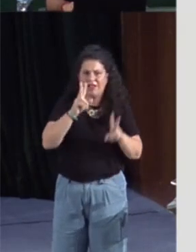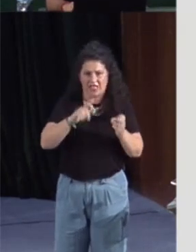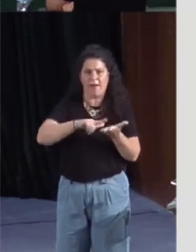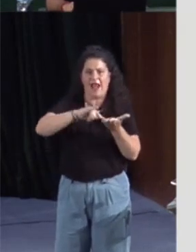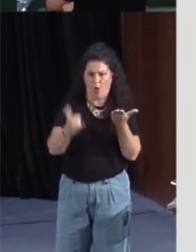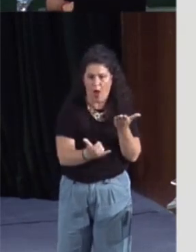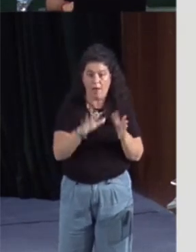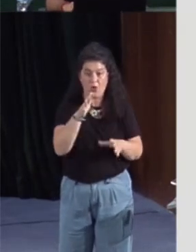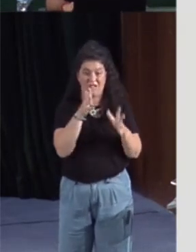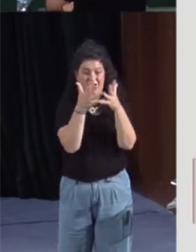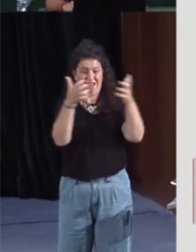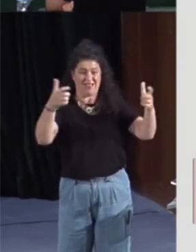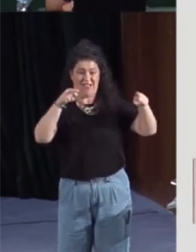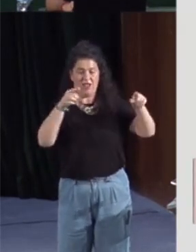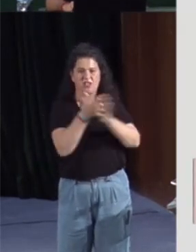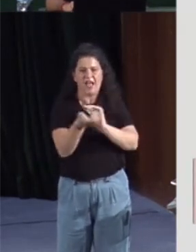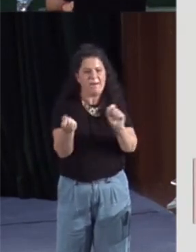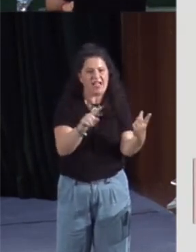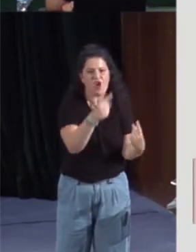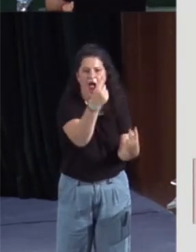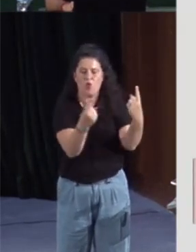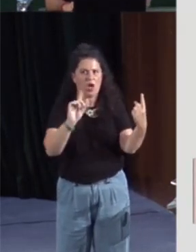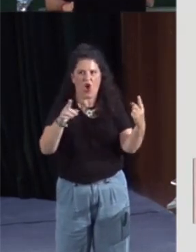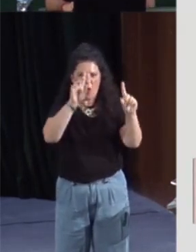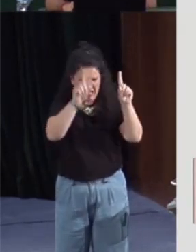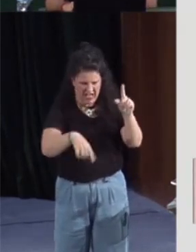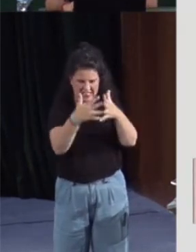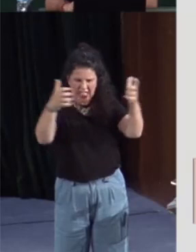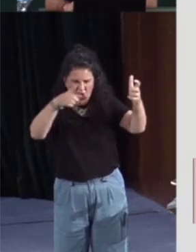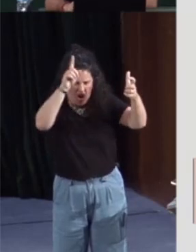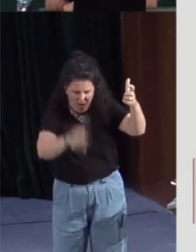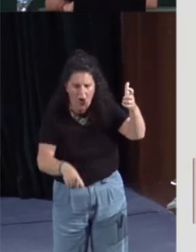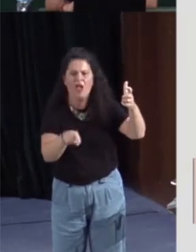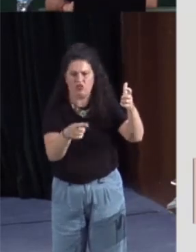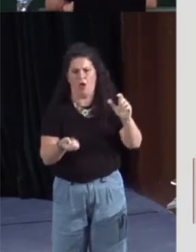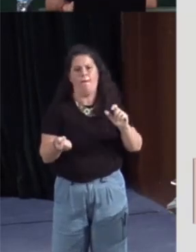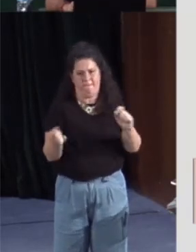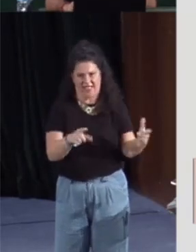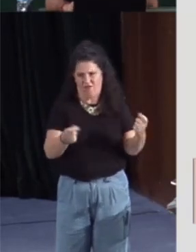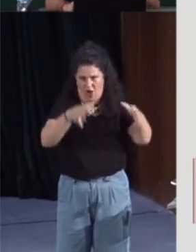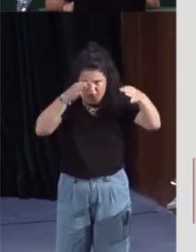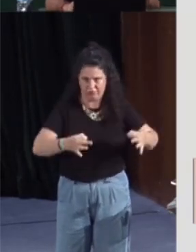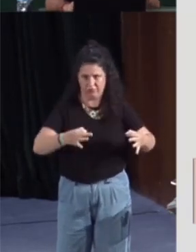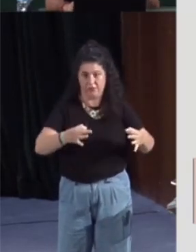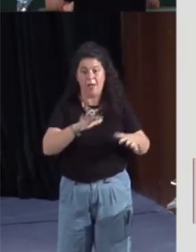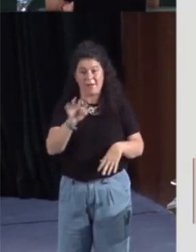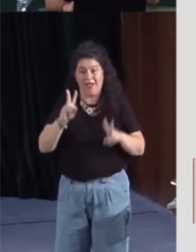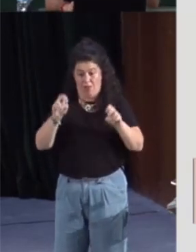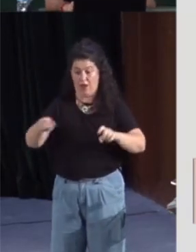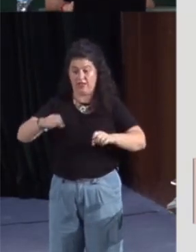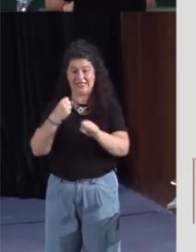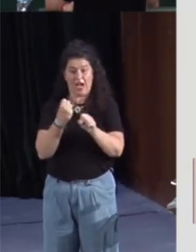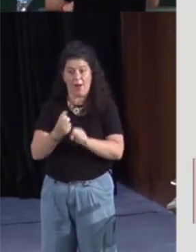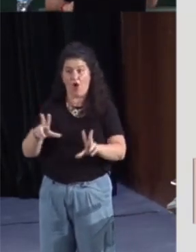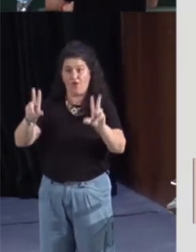producto, probablemente por esa falta de tiempo. ¿Y cómo hicimos nosotros el procedimiento? Pues nosotros lo que hicimos en primer lugar fue identificar en los